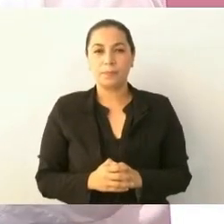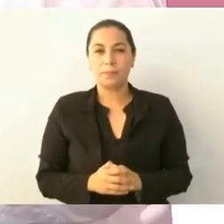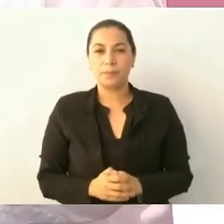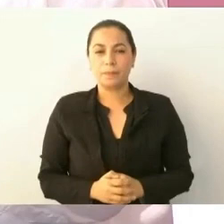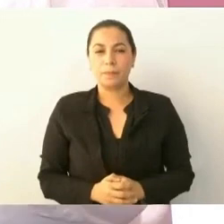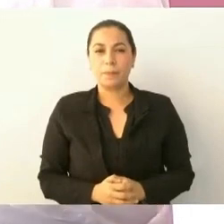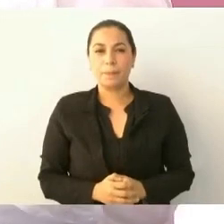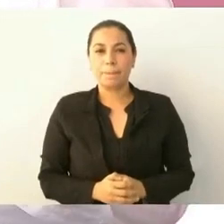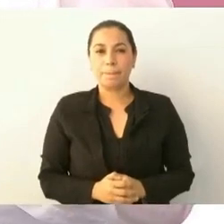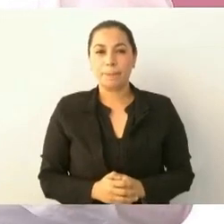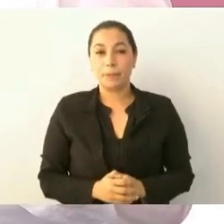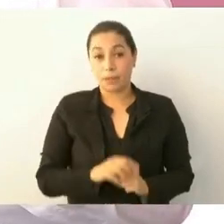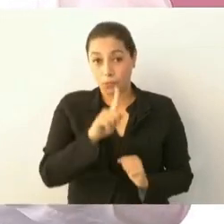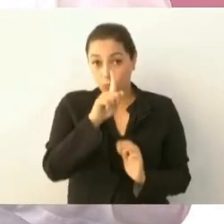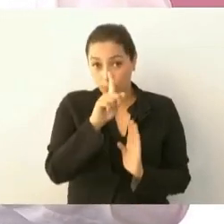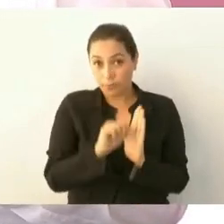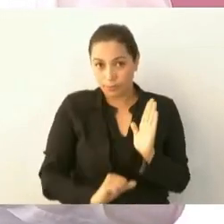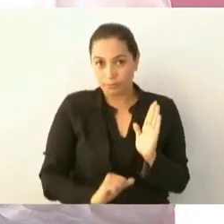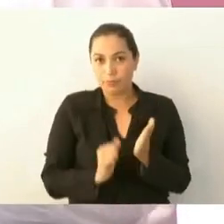Al mes.